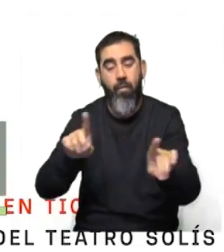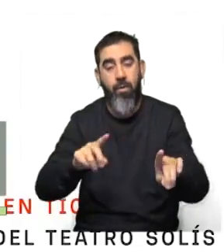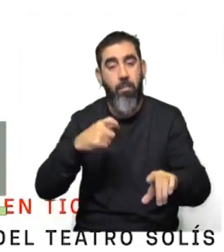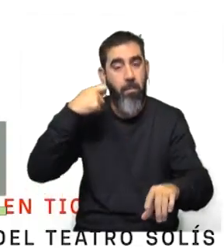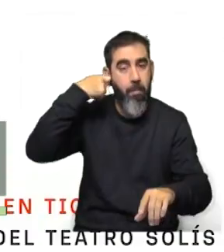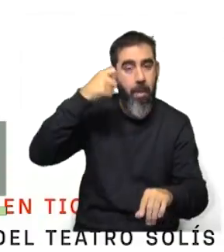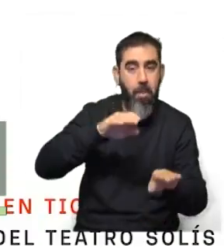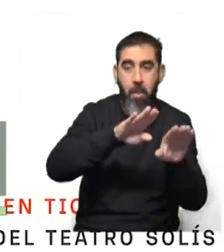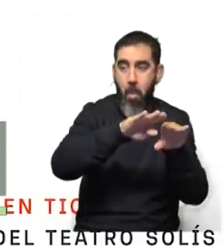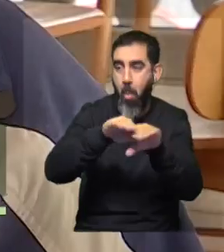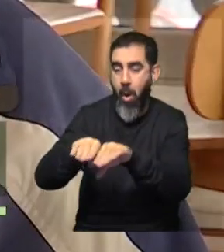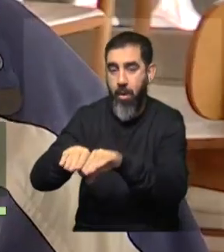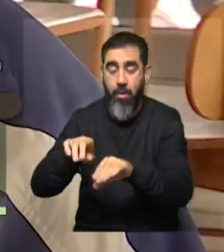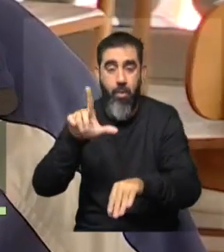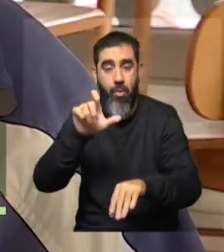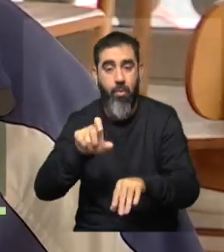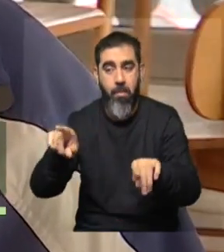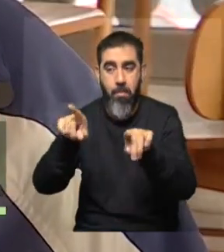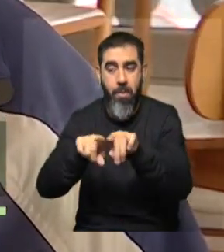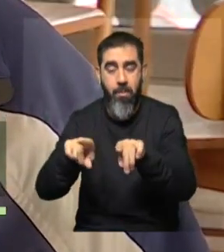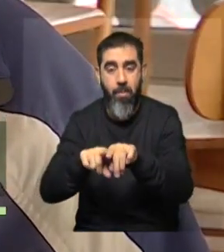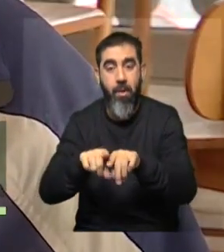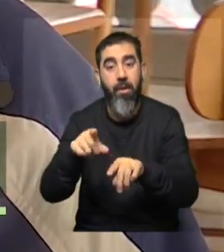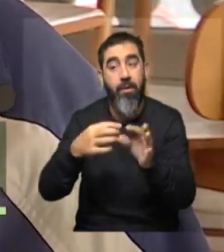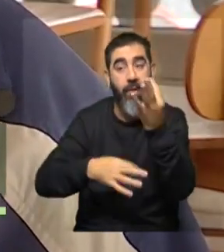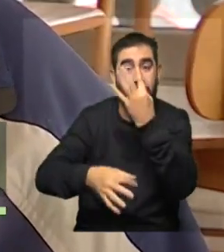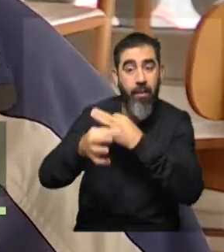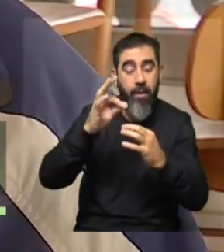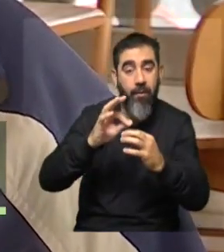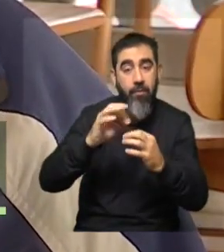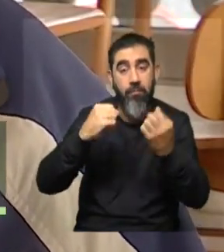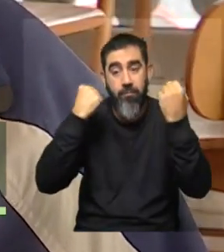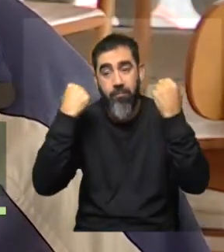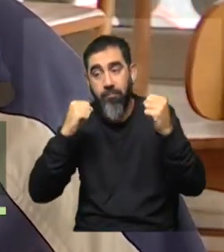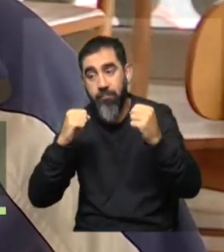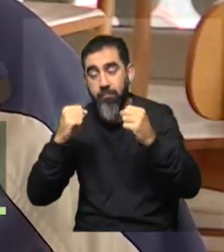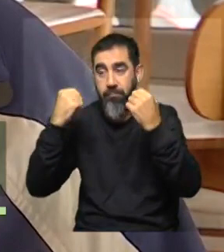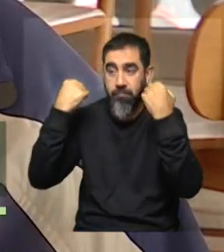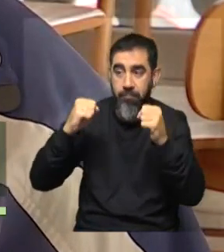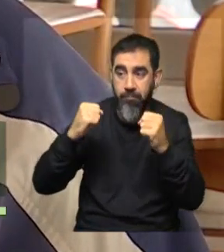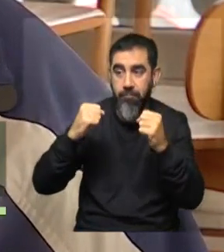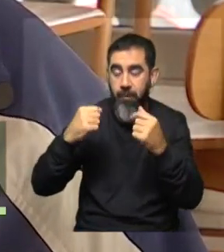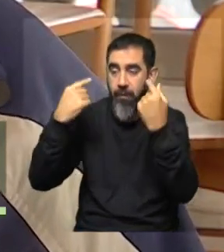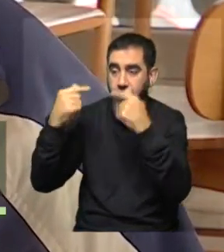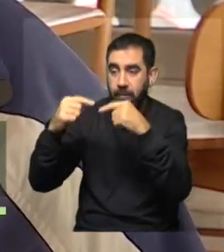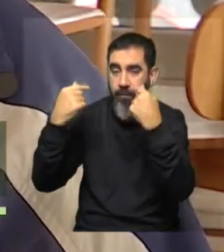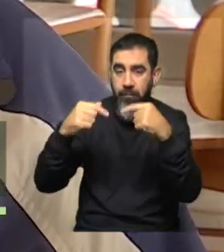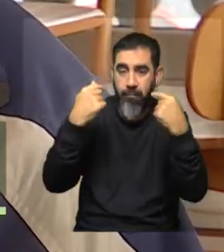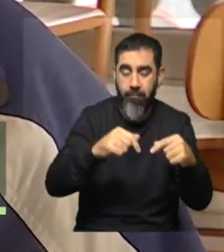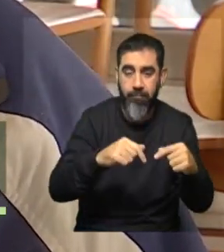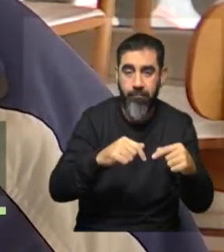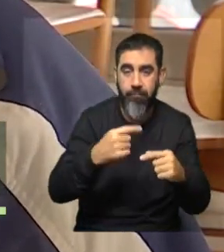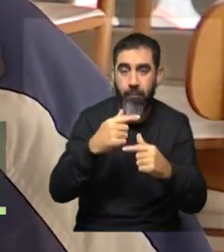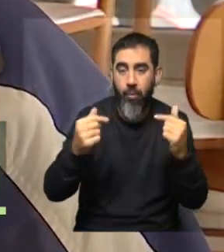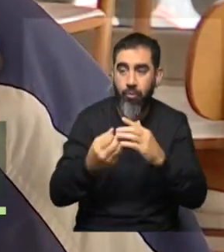ves las películas las películas no cambian las películas siempre son iguales y acá me hizo un ensayo y ves otro y ves otro y siempre son diferentes y